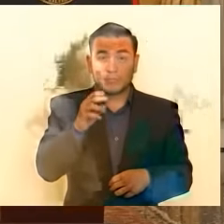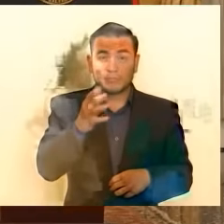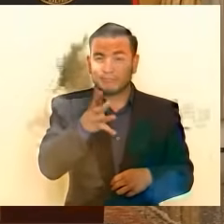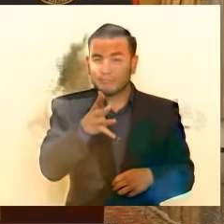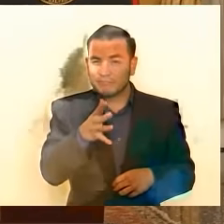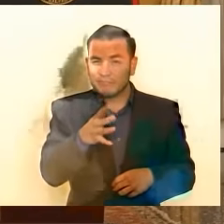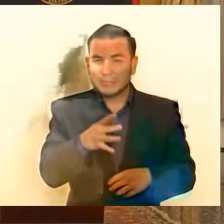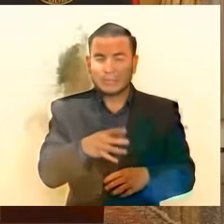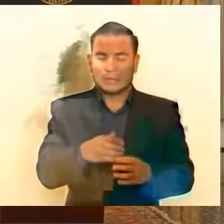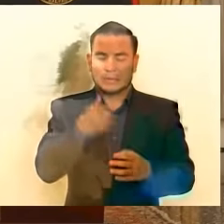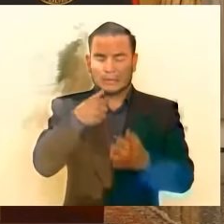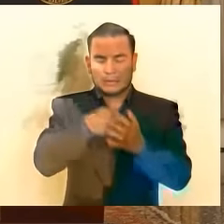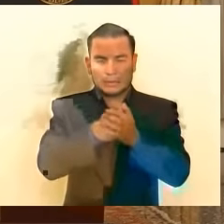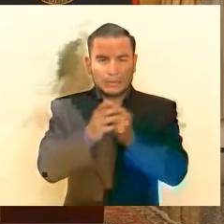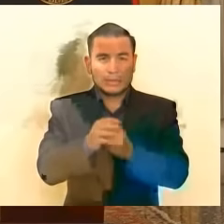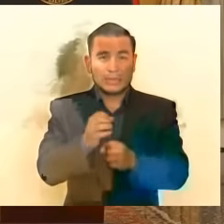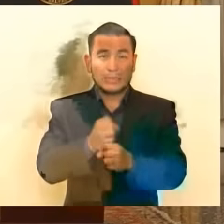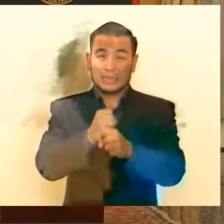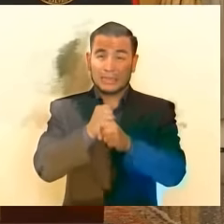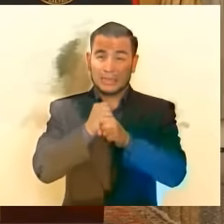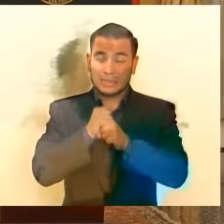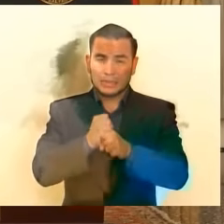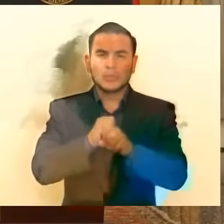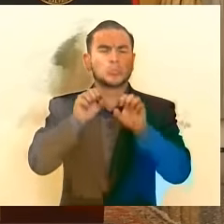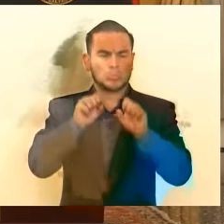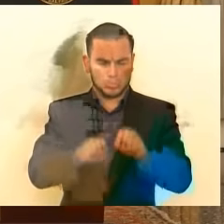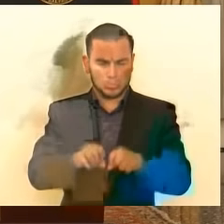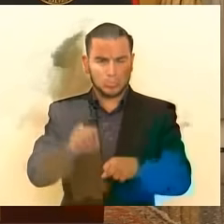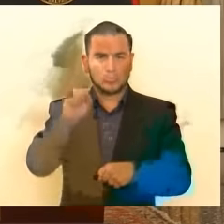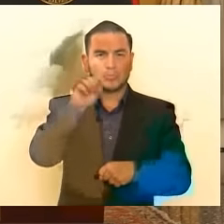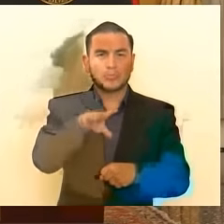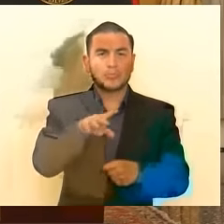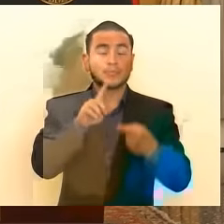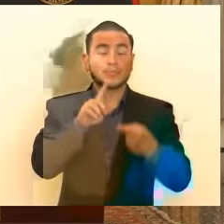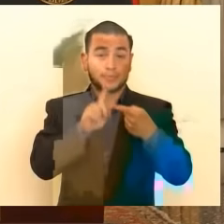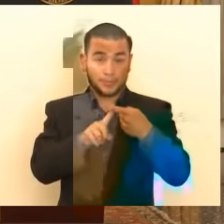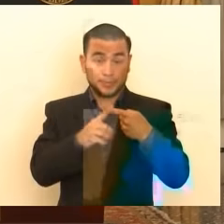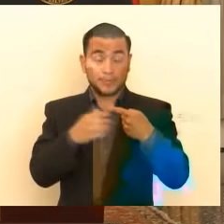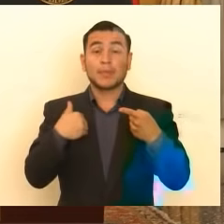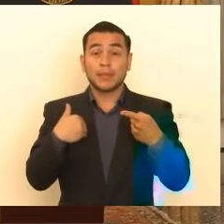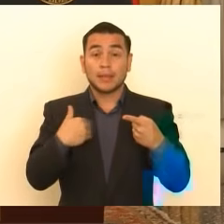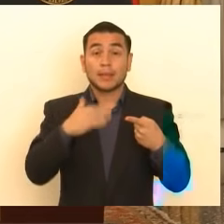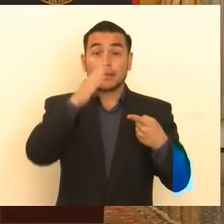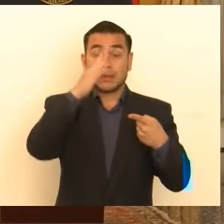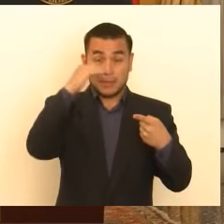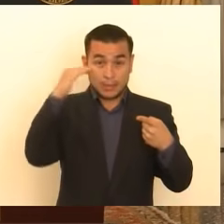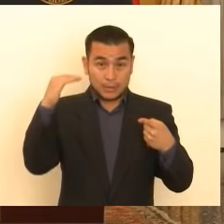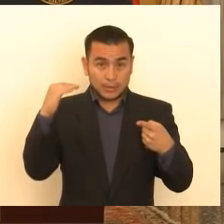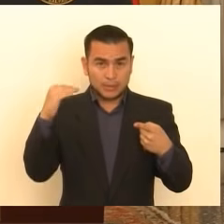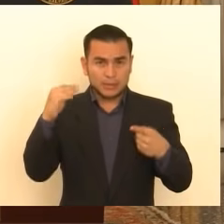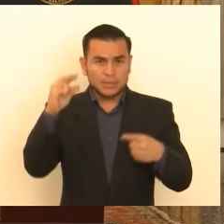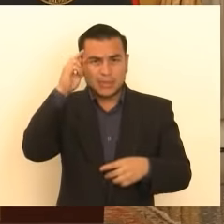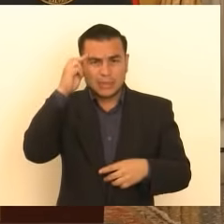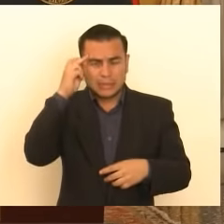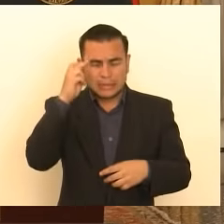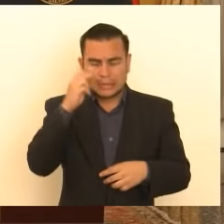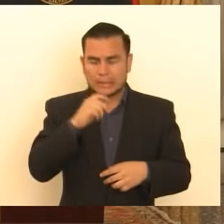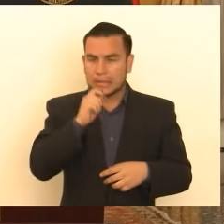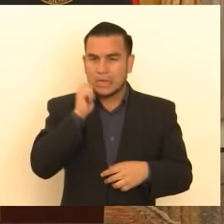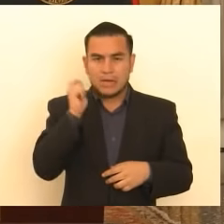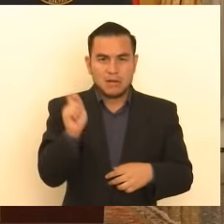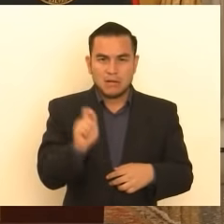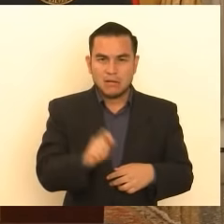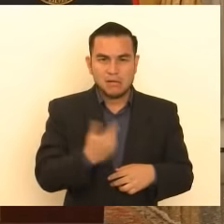inseguridad, no está más decirlo. Recibimos el país en uno de los peores estados posibles en que los podíamos